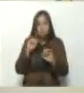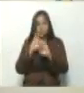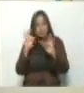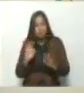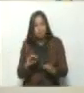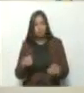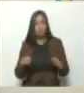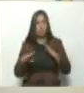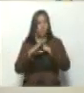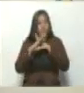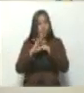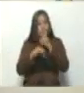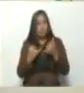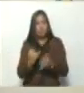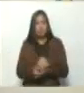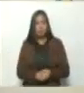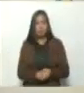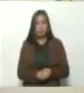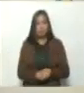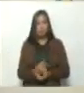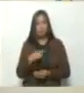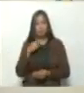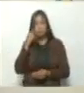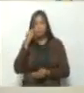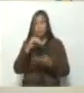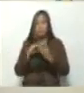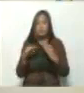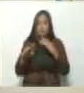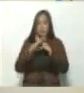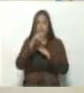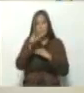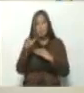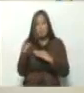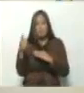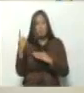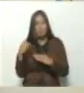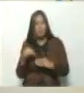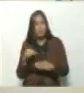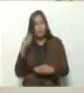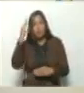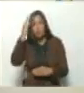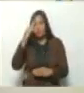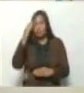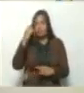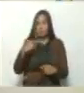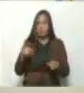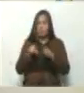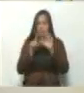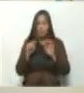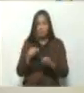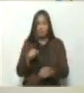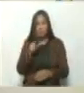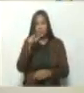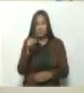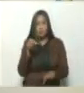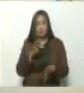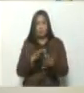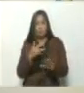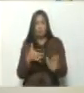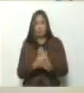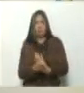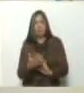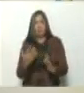Es decir, las sanciones. ¿Hay sanciones que están aplicando para que la gente tenga conciencia? Porque cuando a la gente le toca en el bolsillo, como que